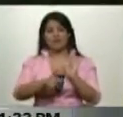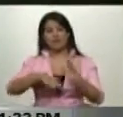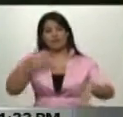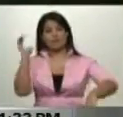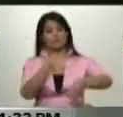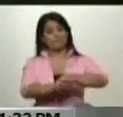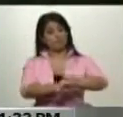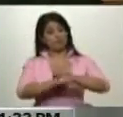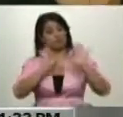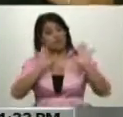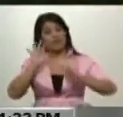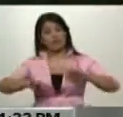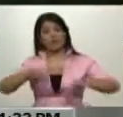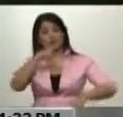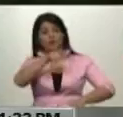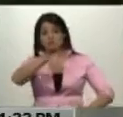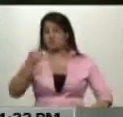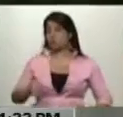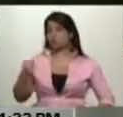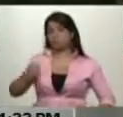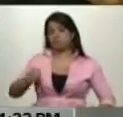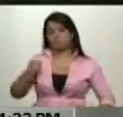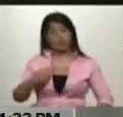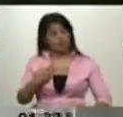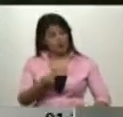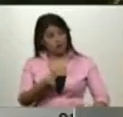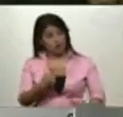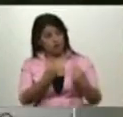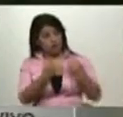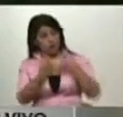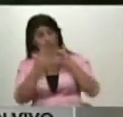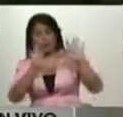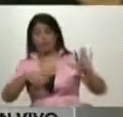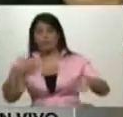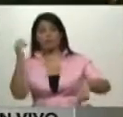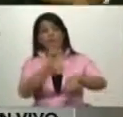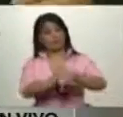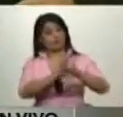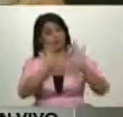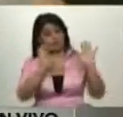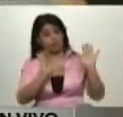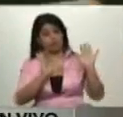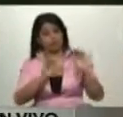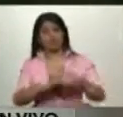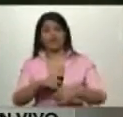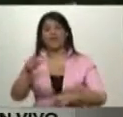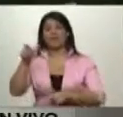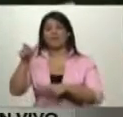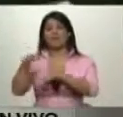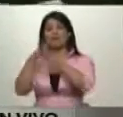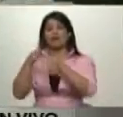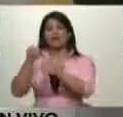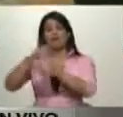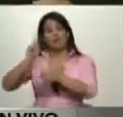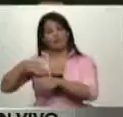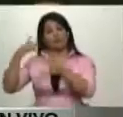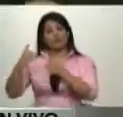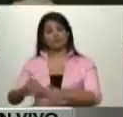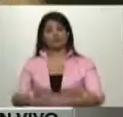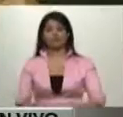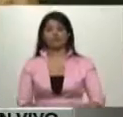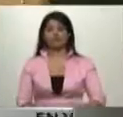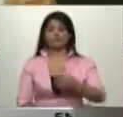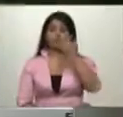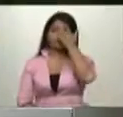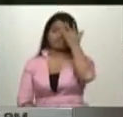cuando sea persistente la negativa al reenganche o a la decisión de la Inspectoría del Trabajo en este caso. Es